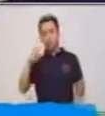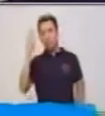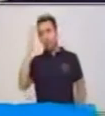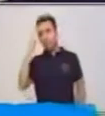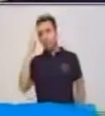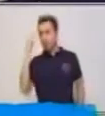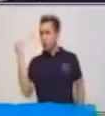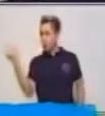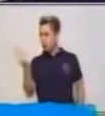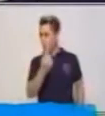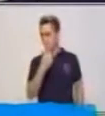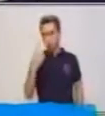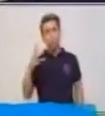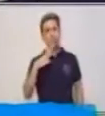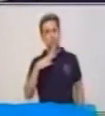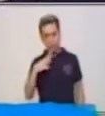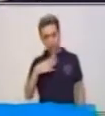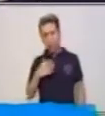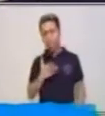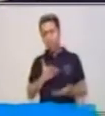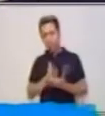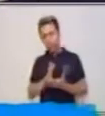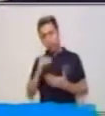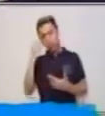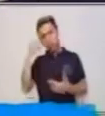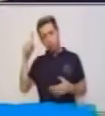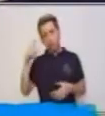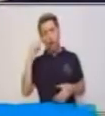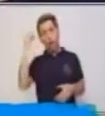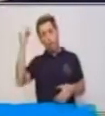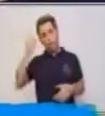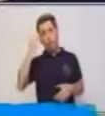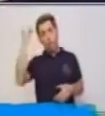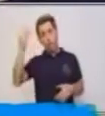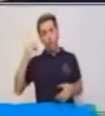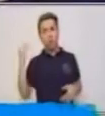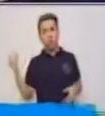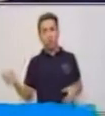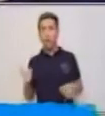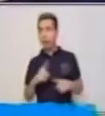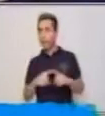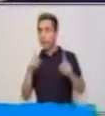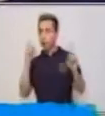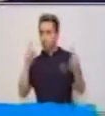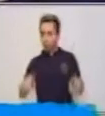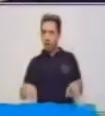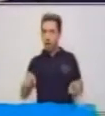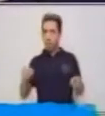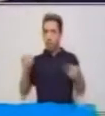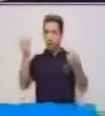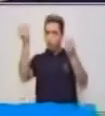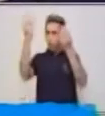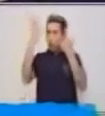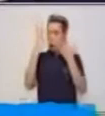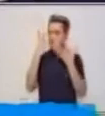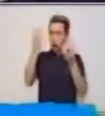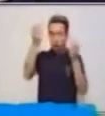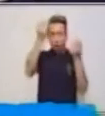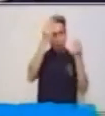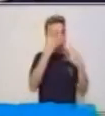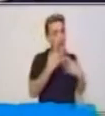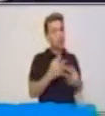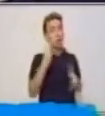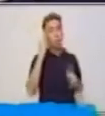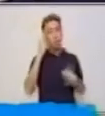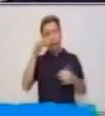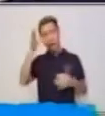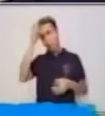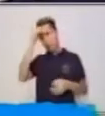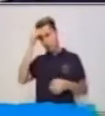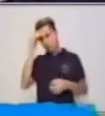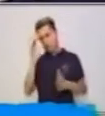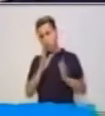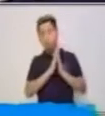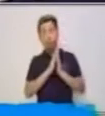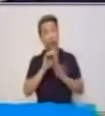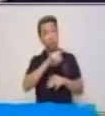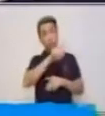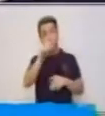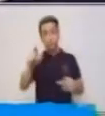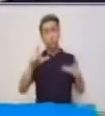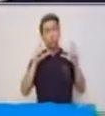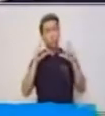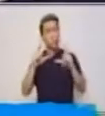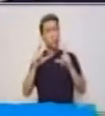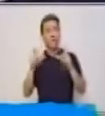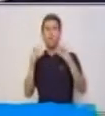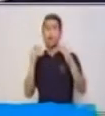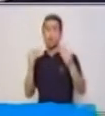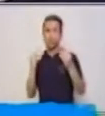derecho a opinar, pero antes de opinar tenemos que informarnos. Por favor, cuídense mucho,